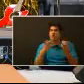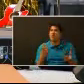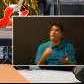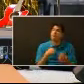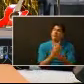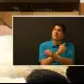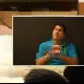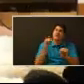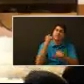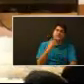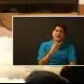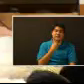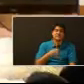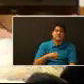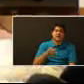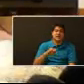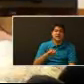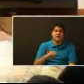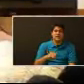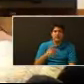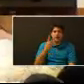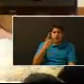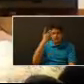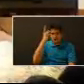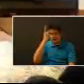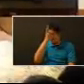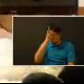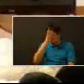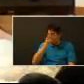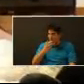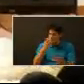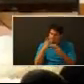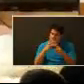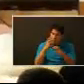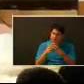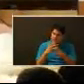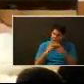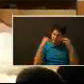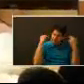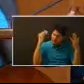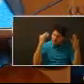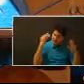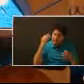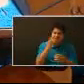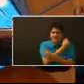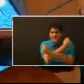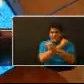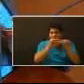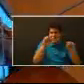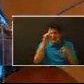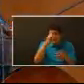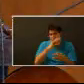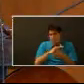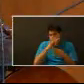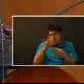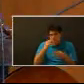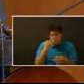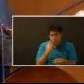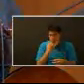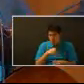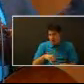lo que le estaban mandando a hacer. Es que era una tarea difícil, era una tarea importante, era algo donde